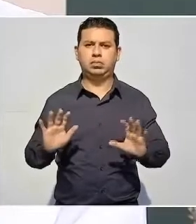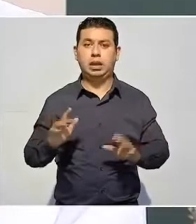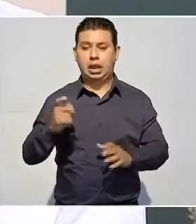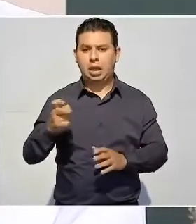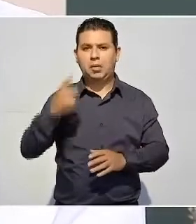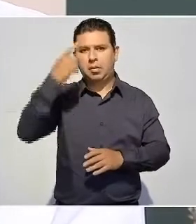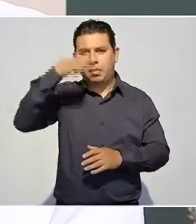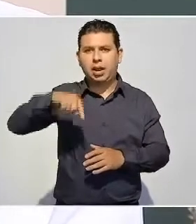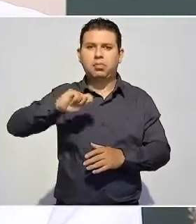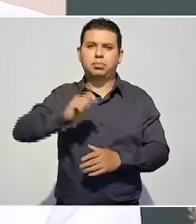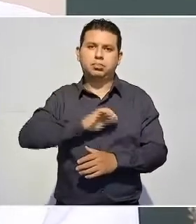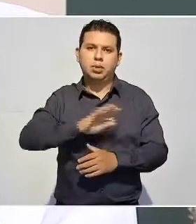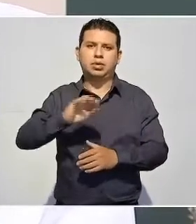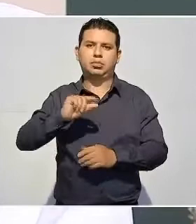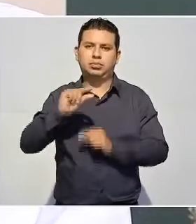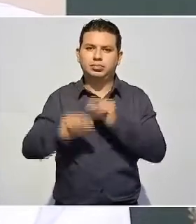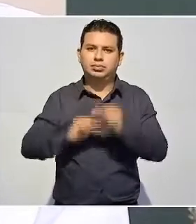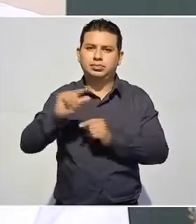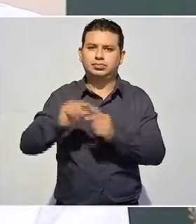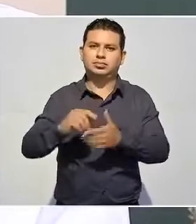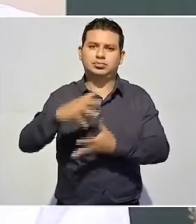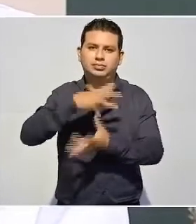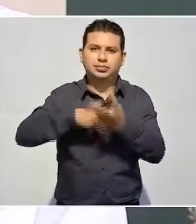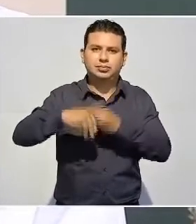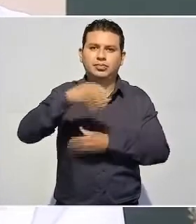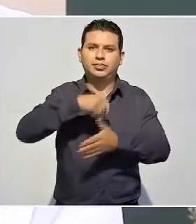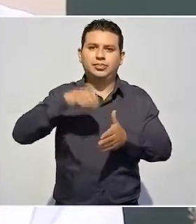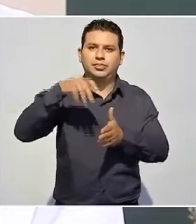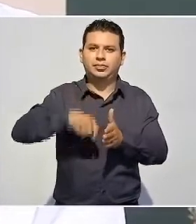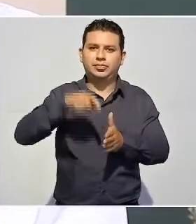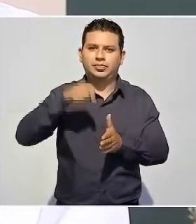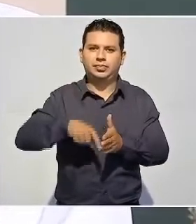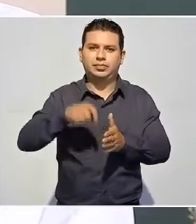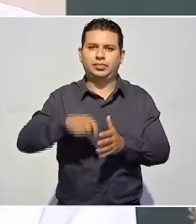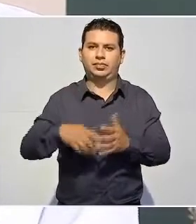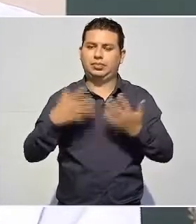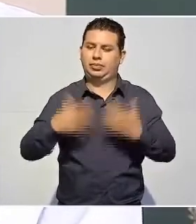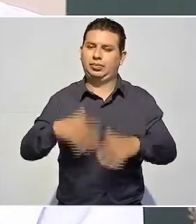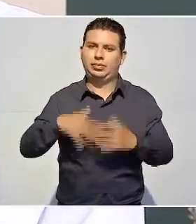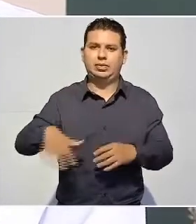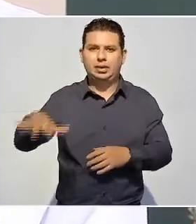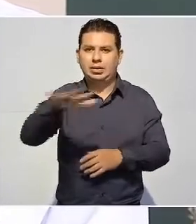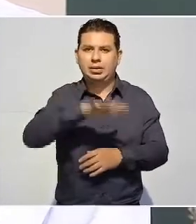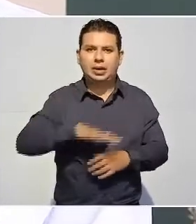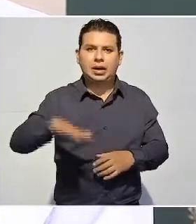ahorros, un superávit en la hacienda pública.